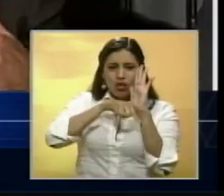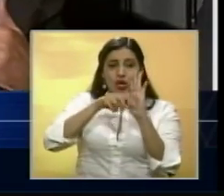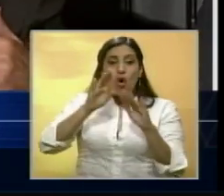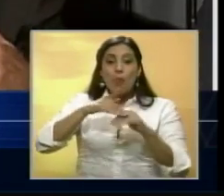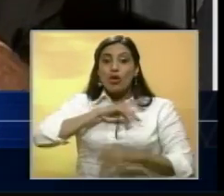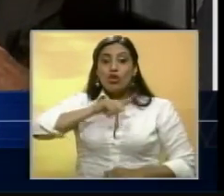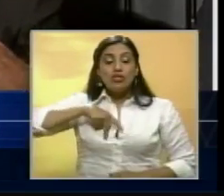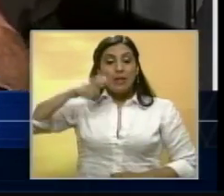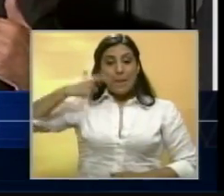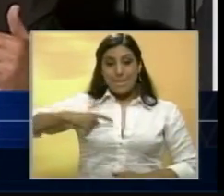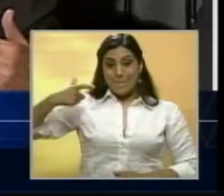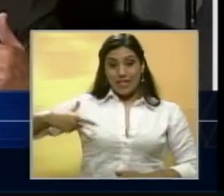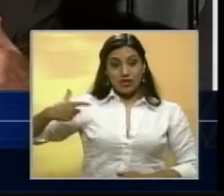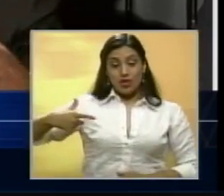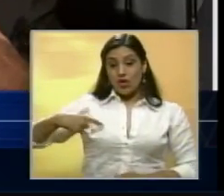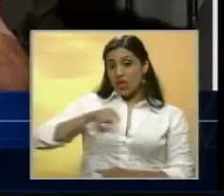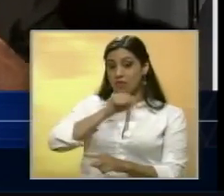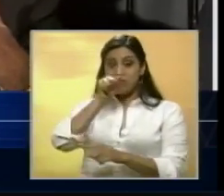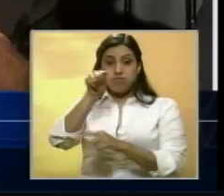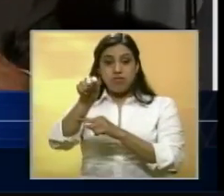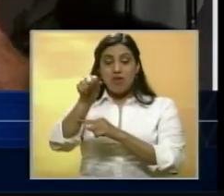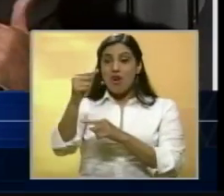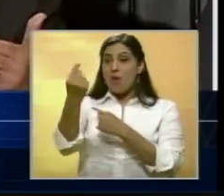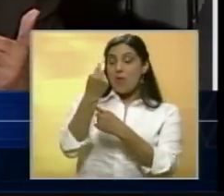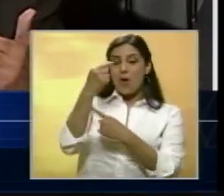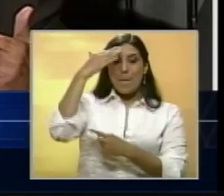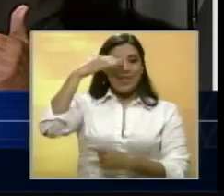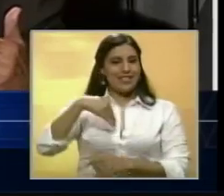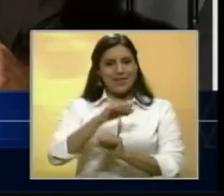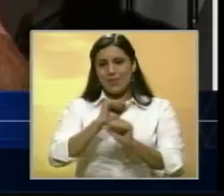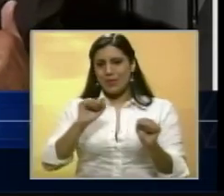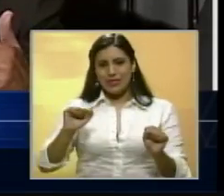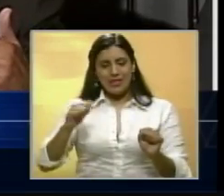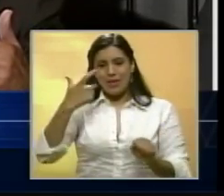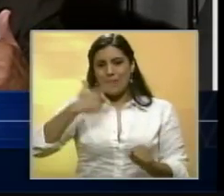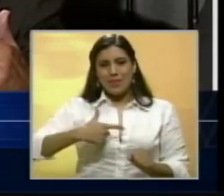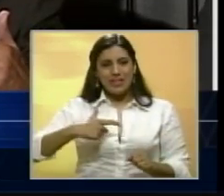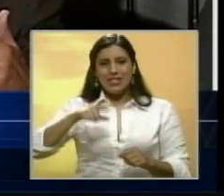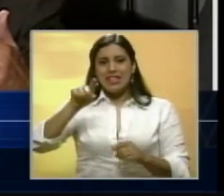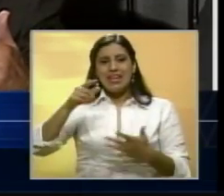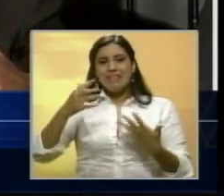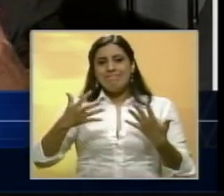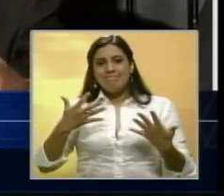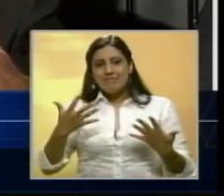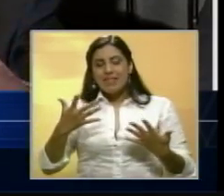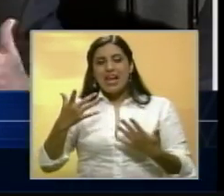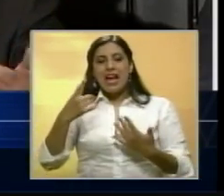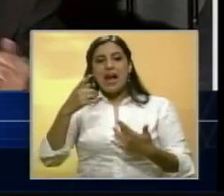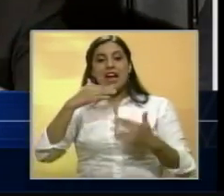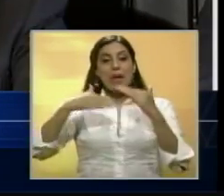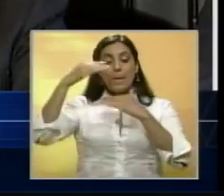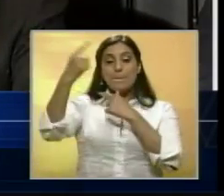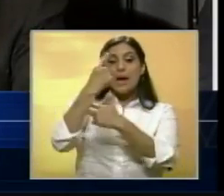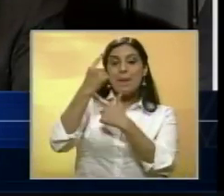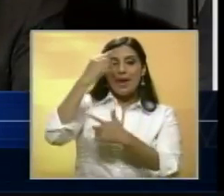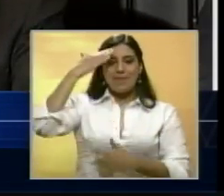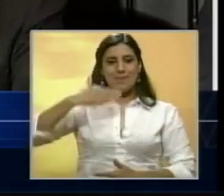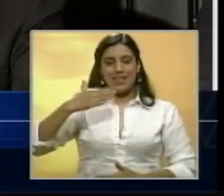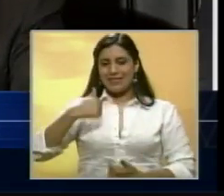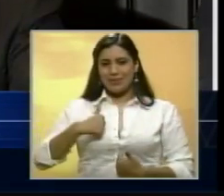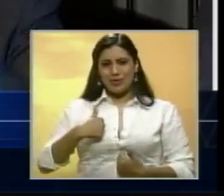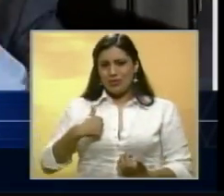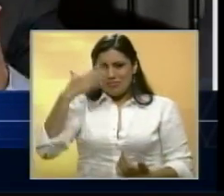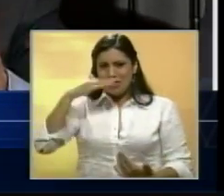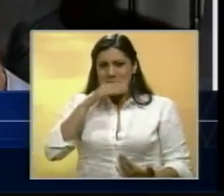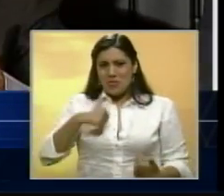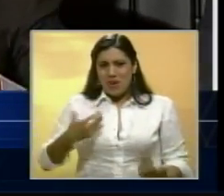no estamos sometidos a la jurisdicción militar, por mucho que el alto mando quiera.